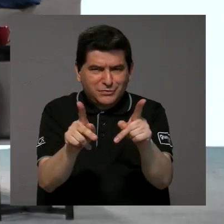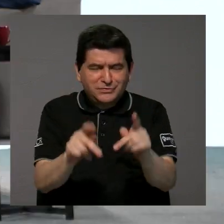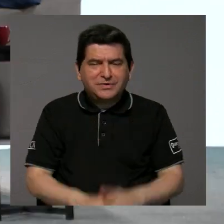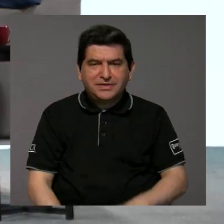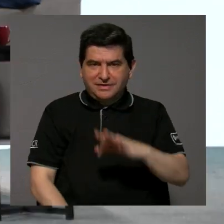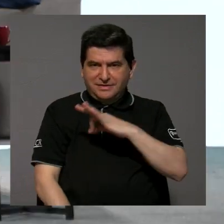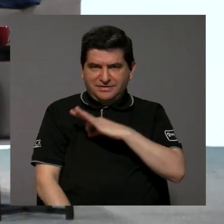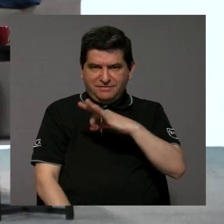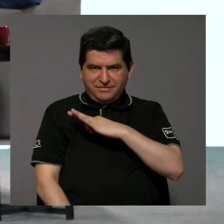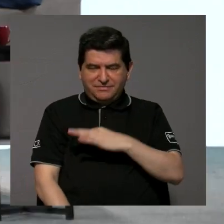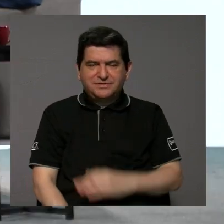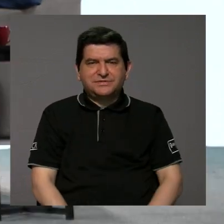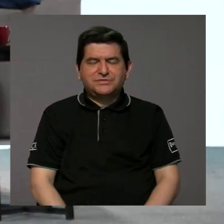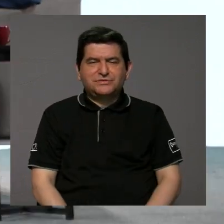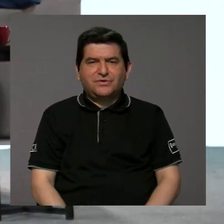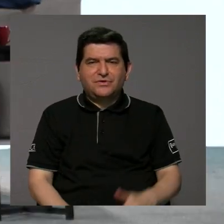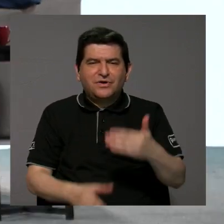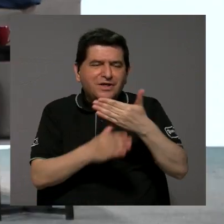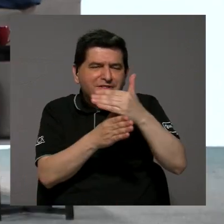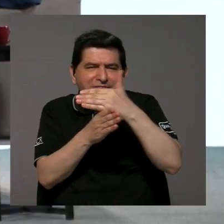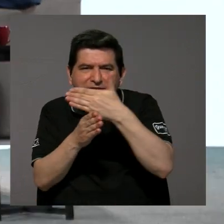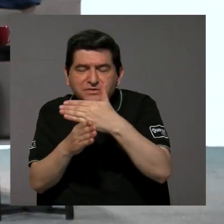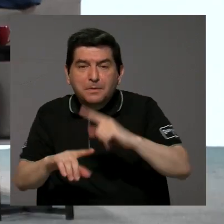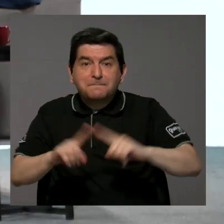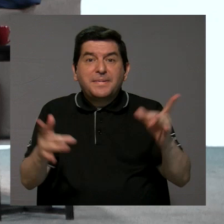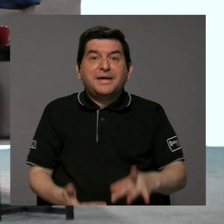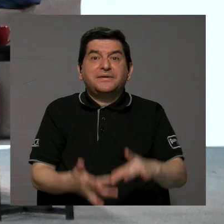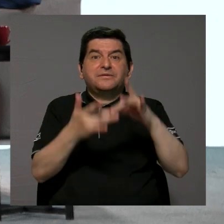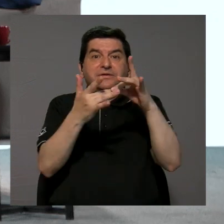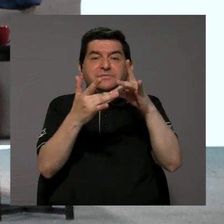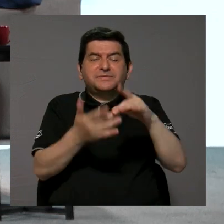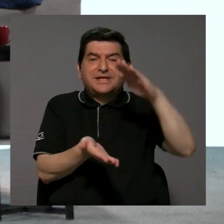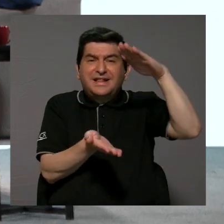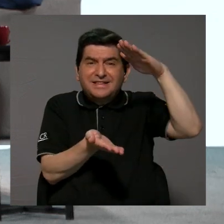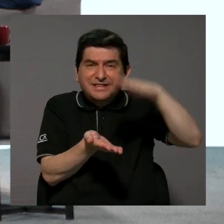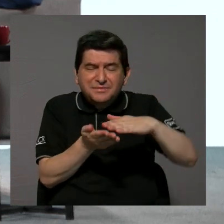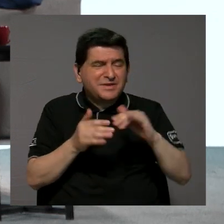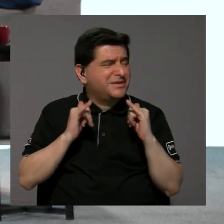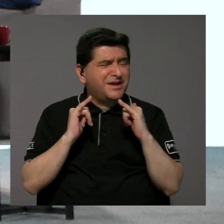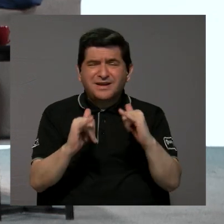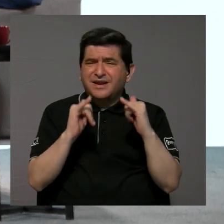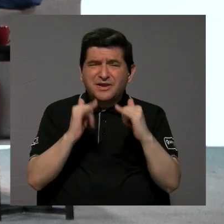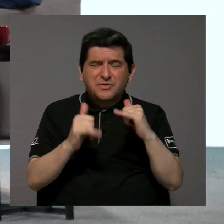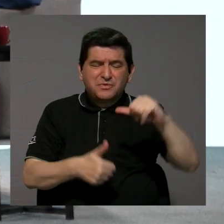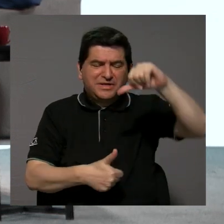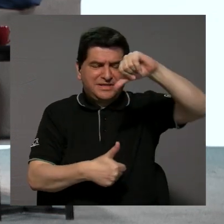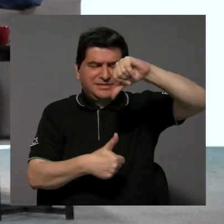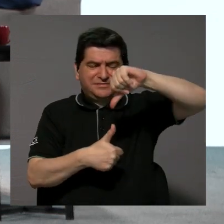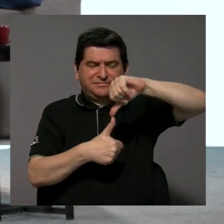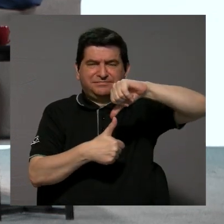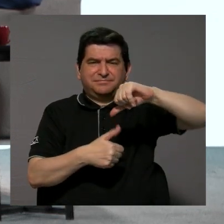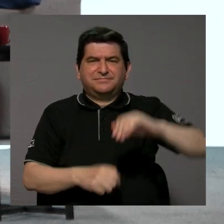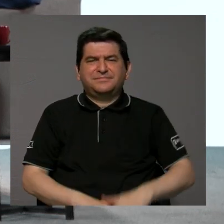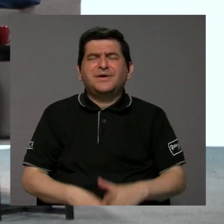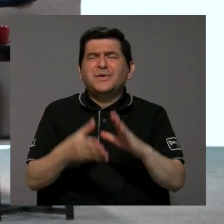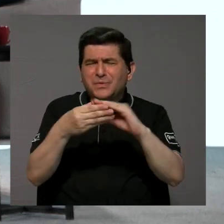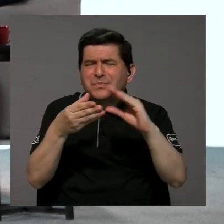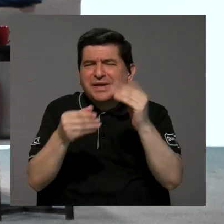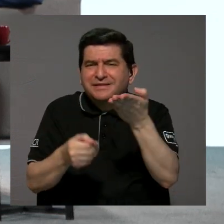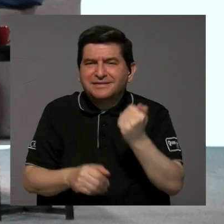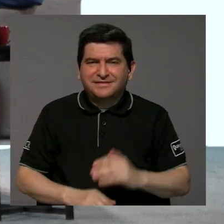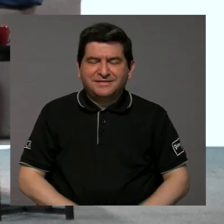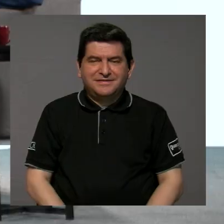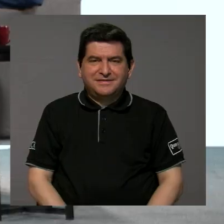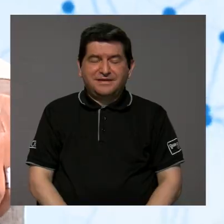oportunidad para favorecer la redistribución, pero sobre todo disminuir la desigualdad en Centroamérica. Juliana,